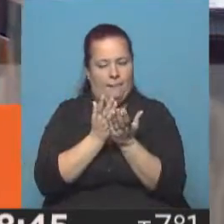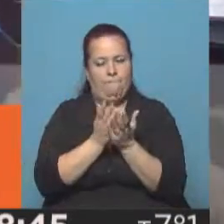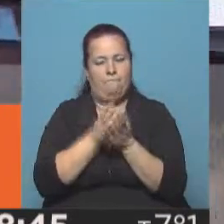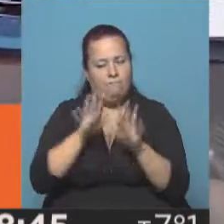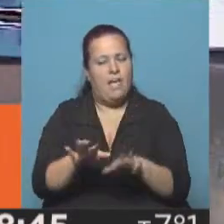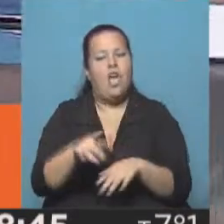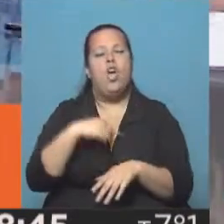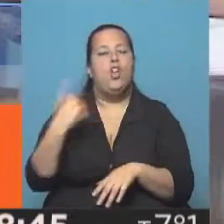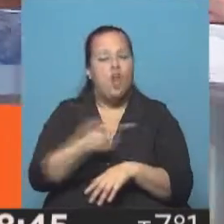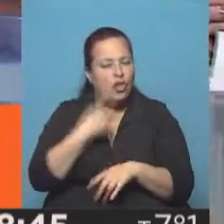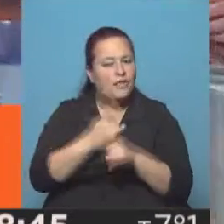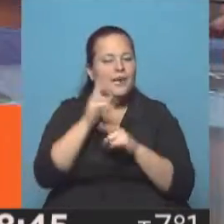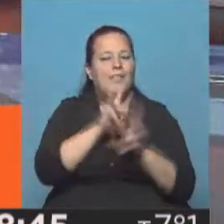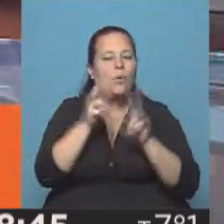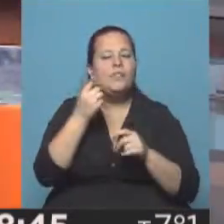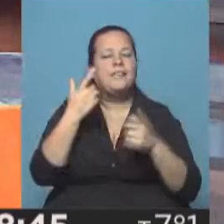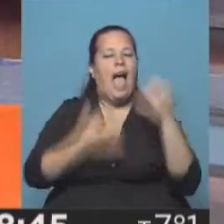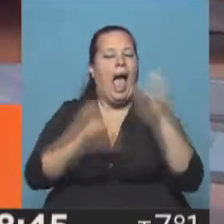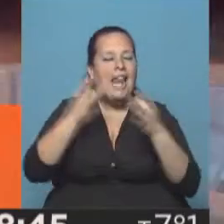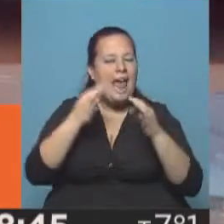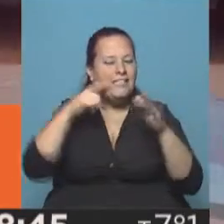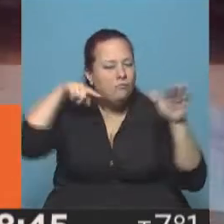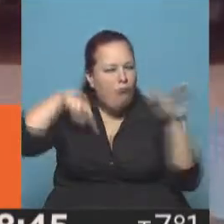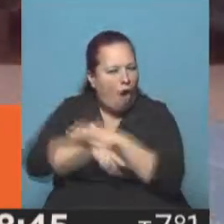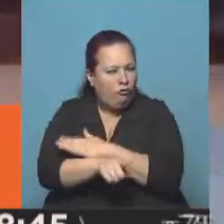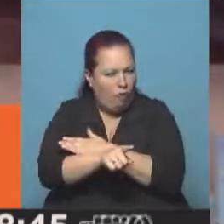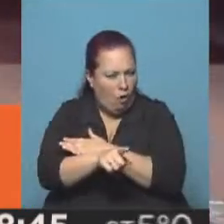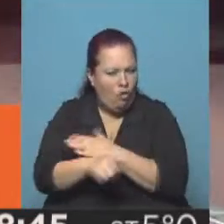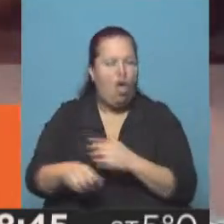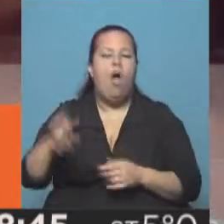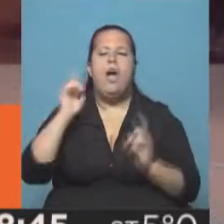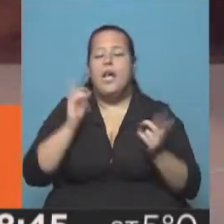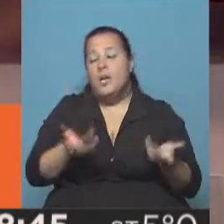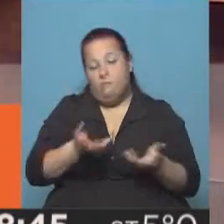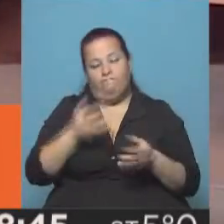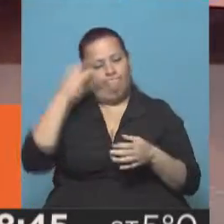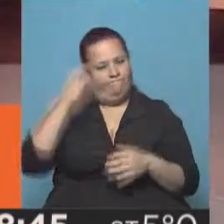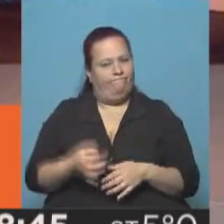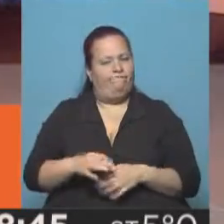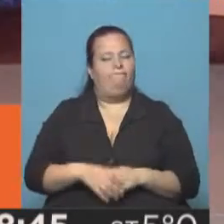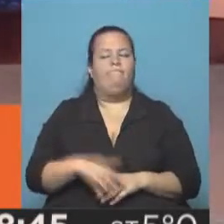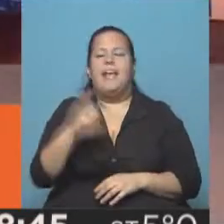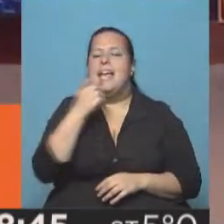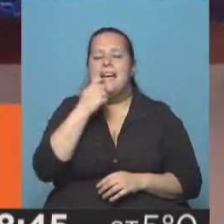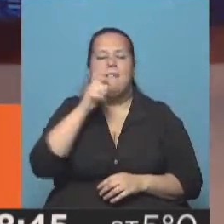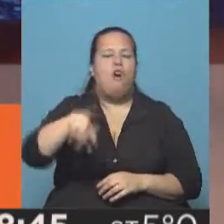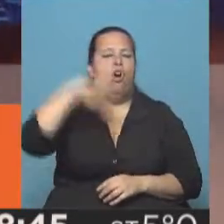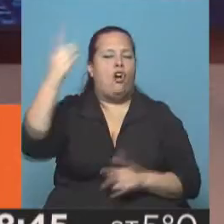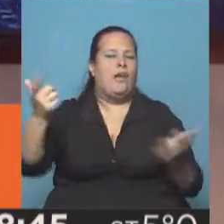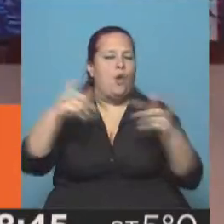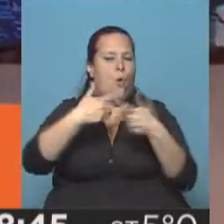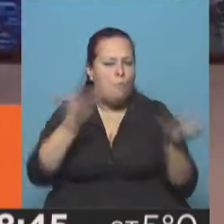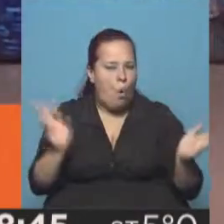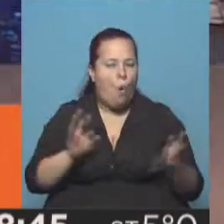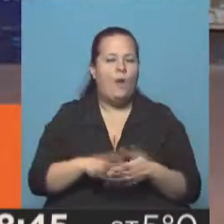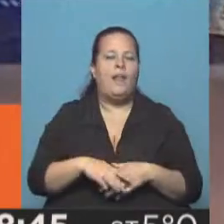nosotros siempre buscamos que el análisis sea lo más profundo posible y bueno realmente tenemos ejemplos de otras audiencias públicas